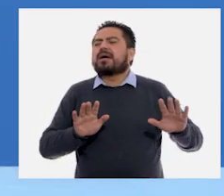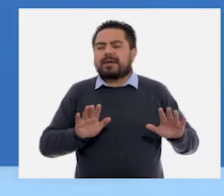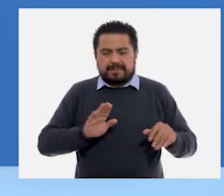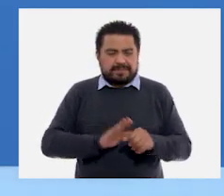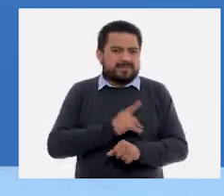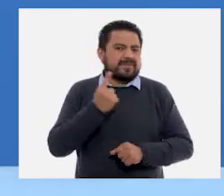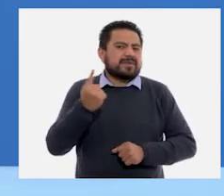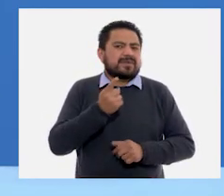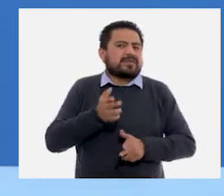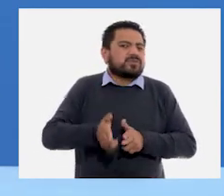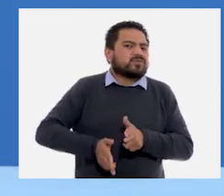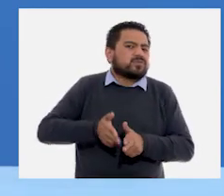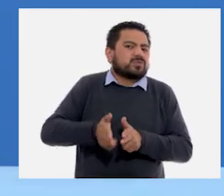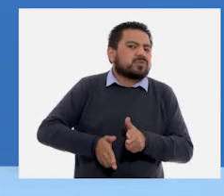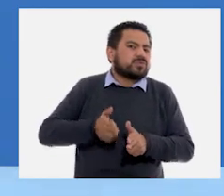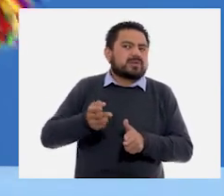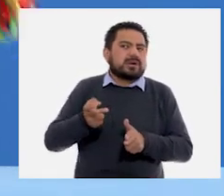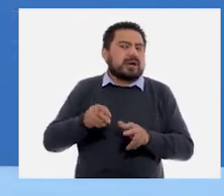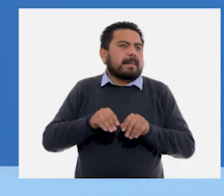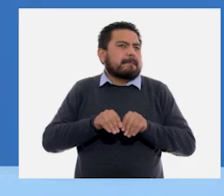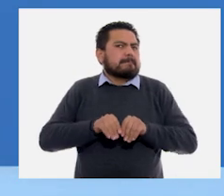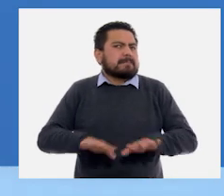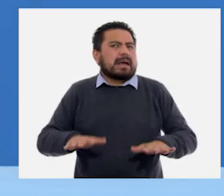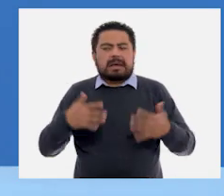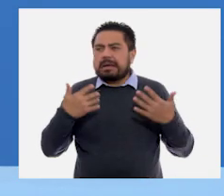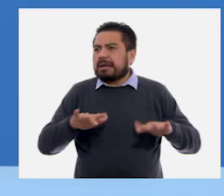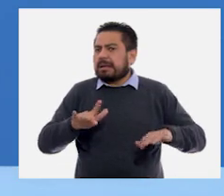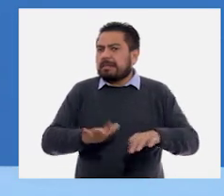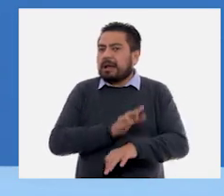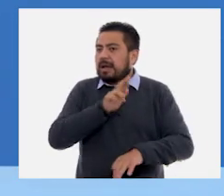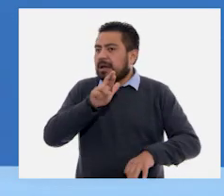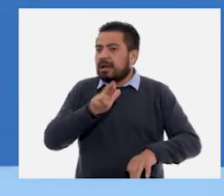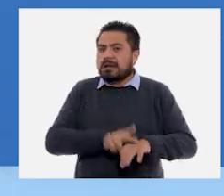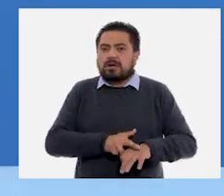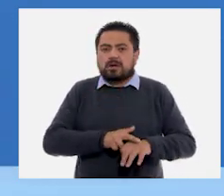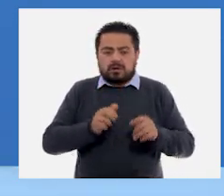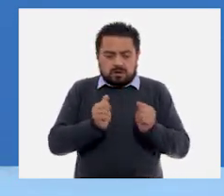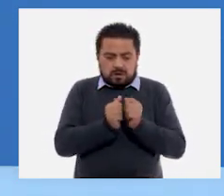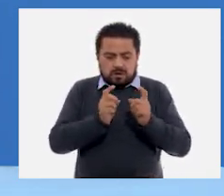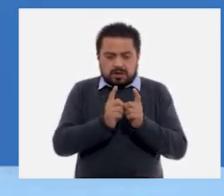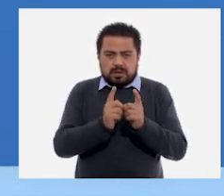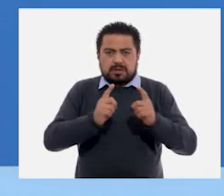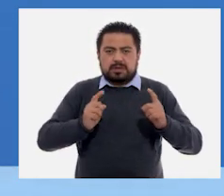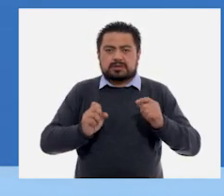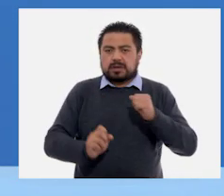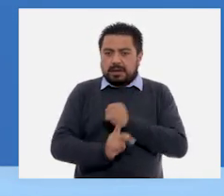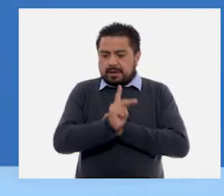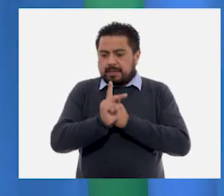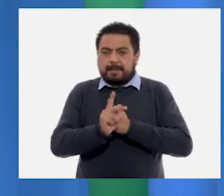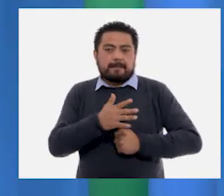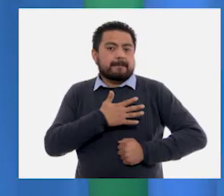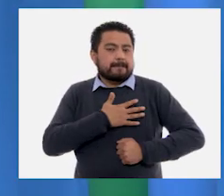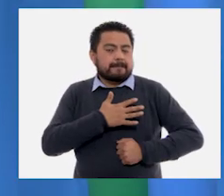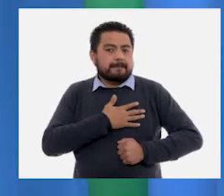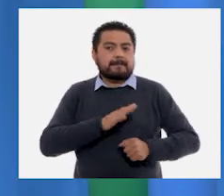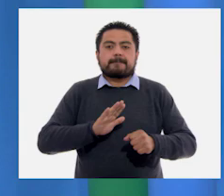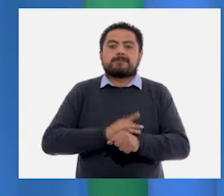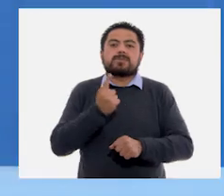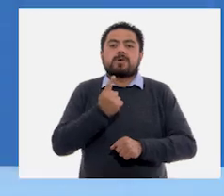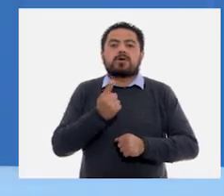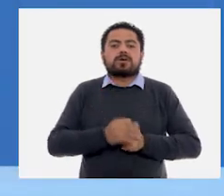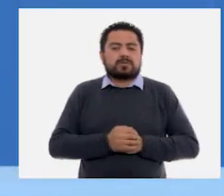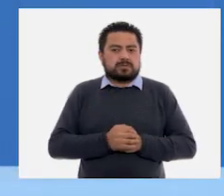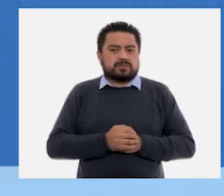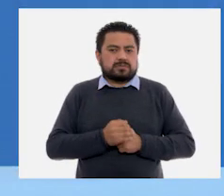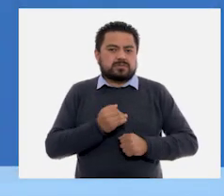qué el ferrocarril tuvo un impacto tan grande en el desarrollo de nuestro país. Porque